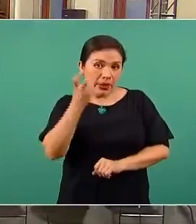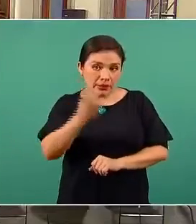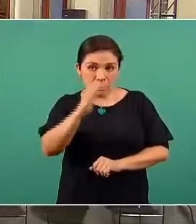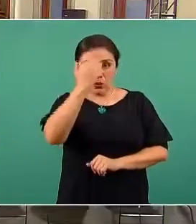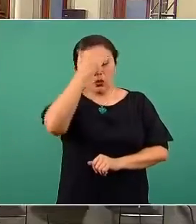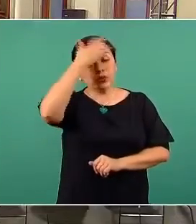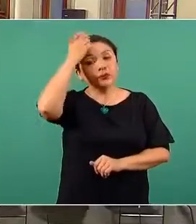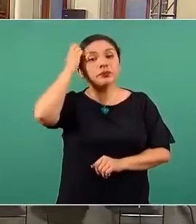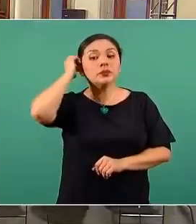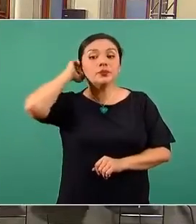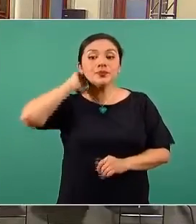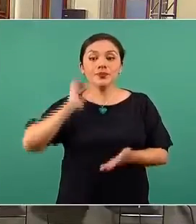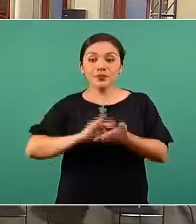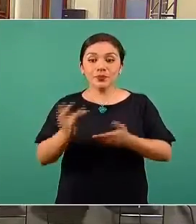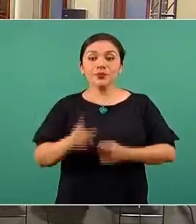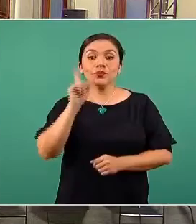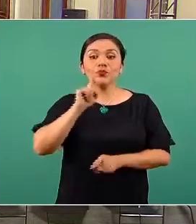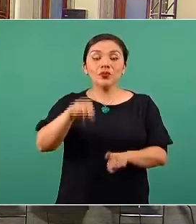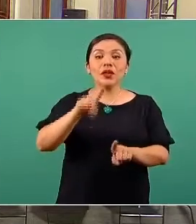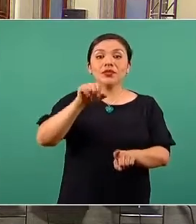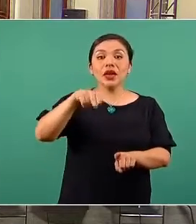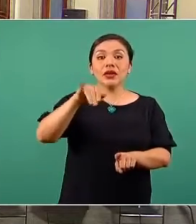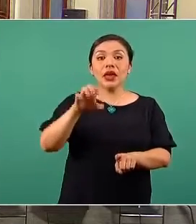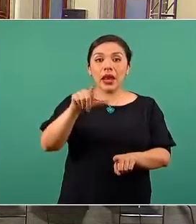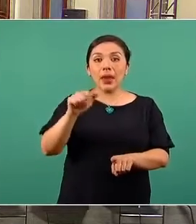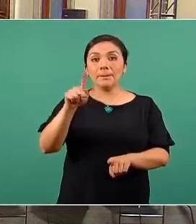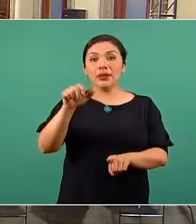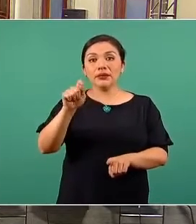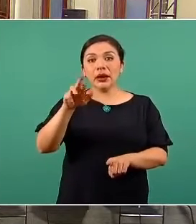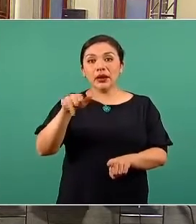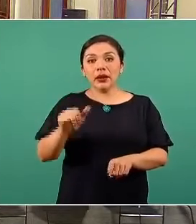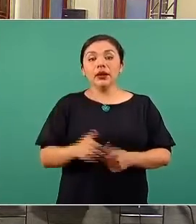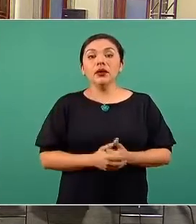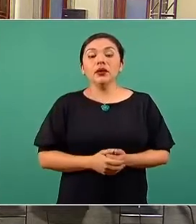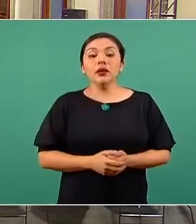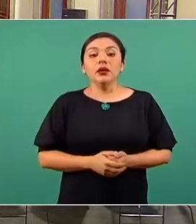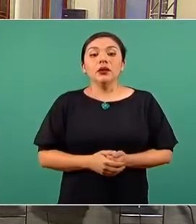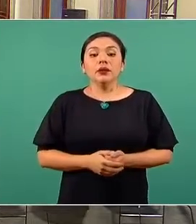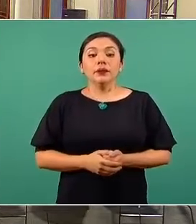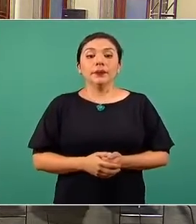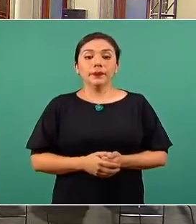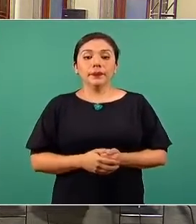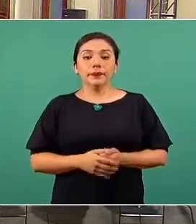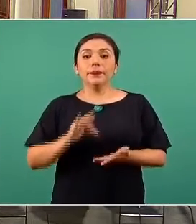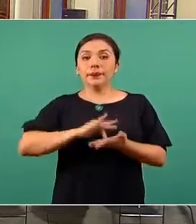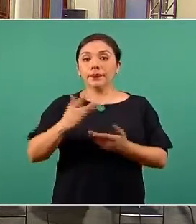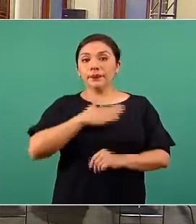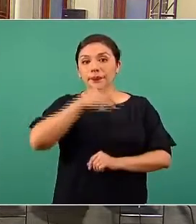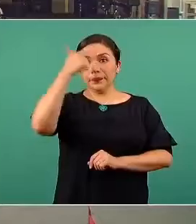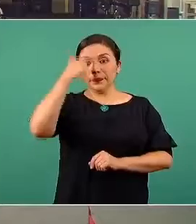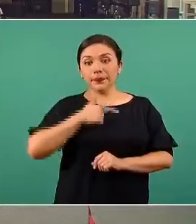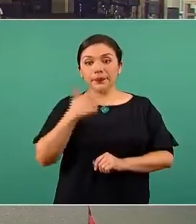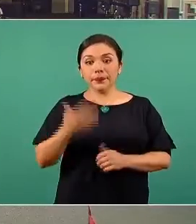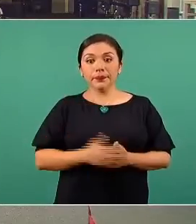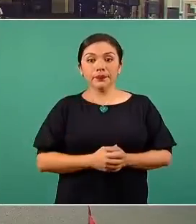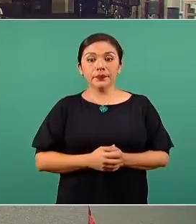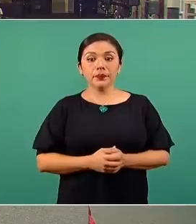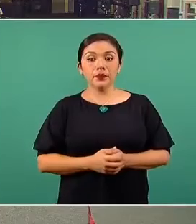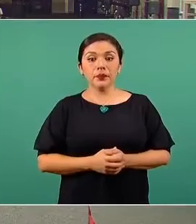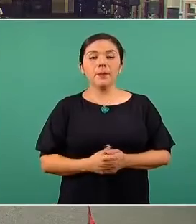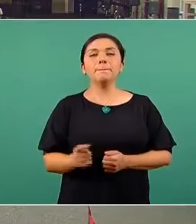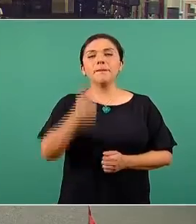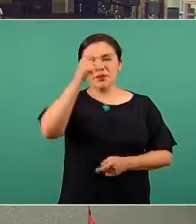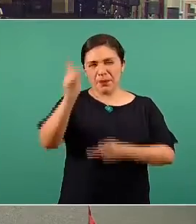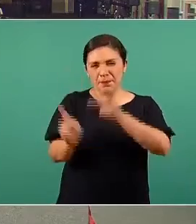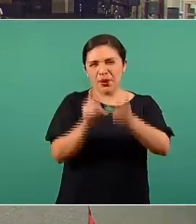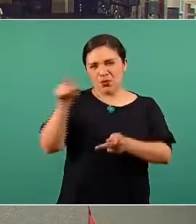gracias. Daniela Pastrana, pie de página, por favor. Gracias, doctor. Buenas noches. Relacionado con la primera